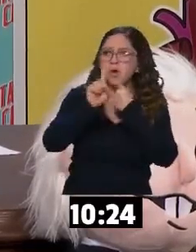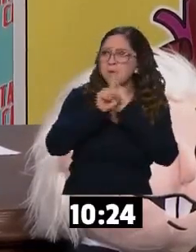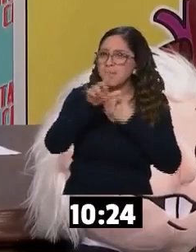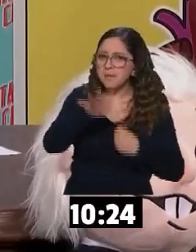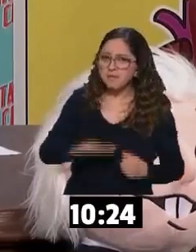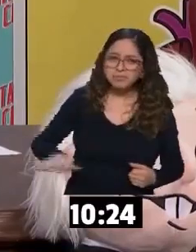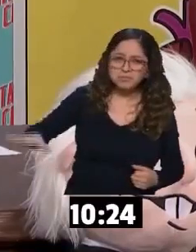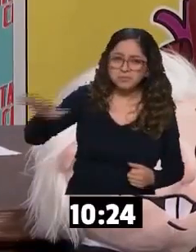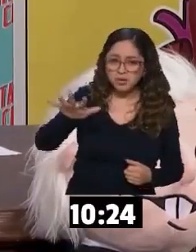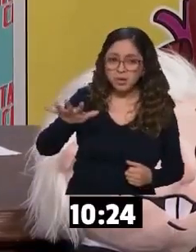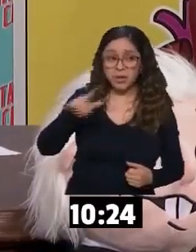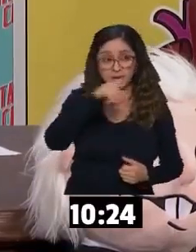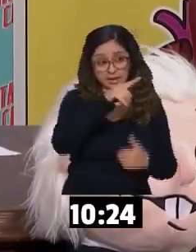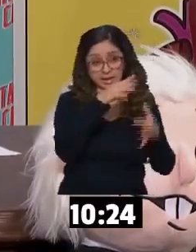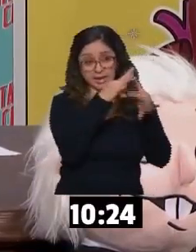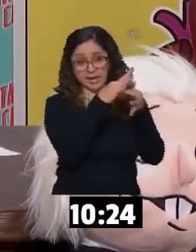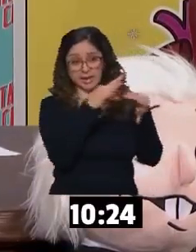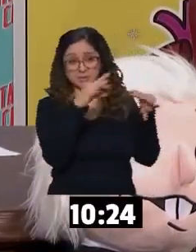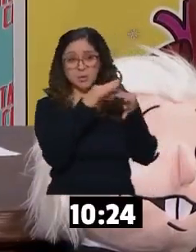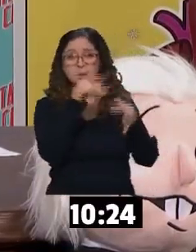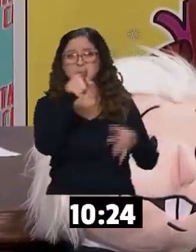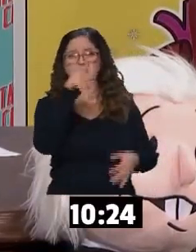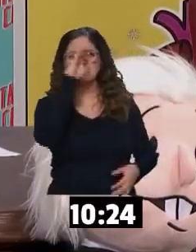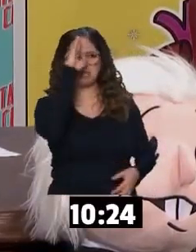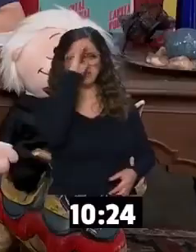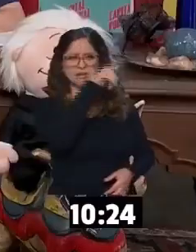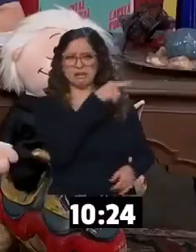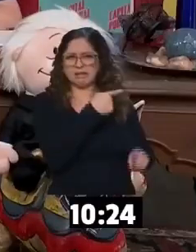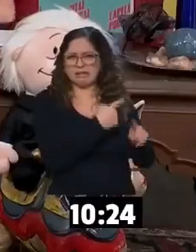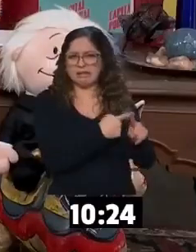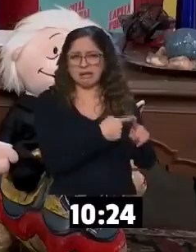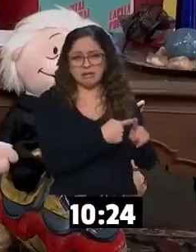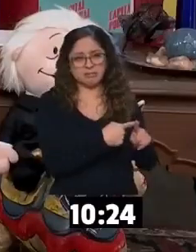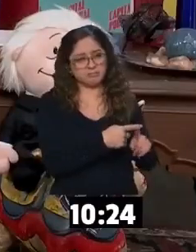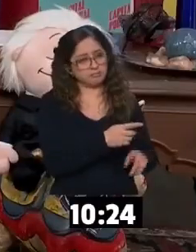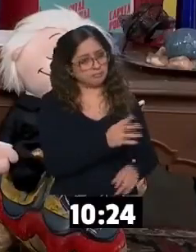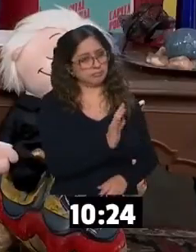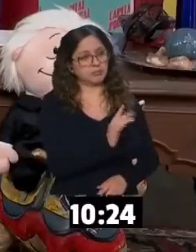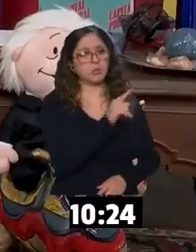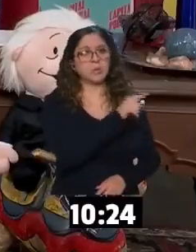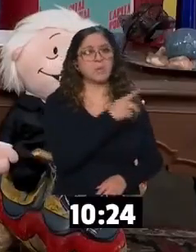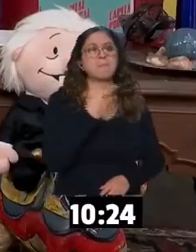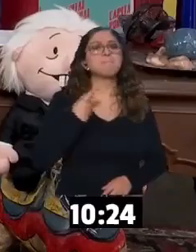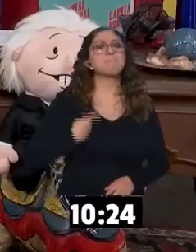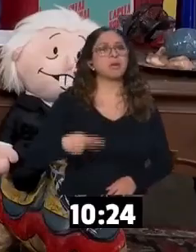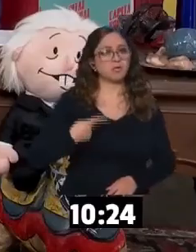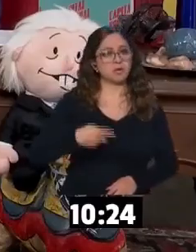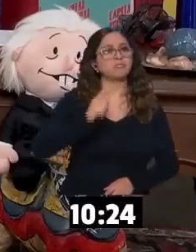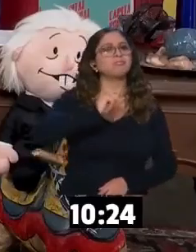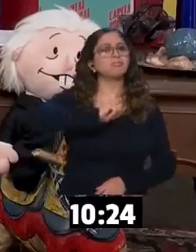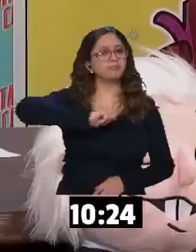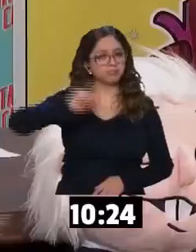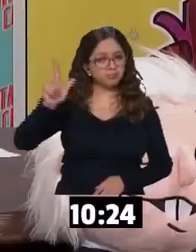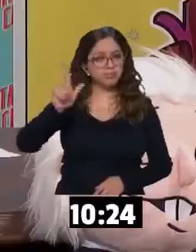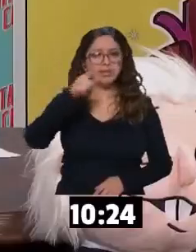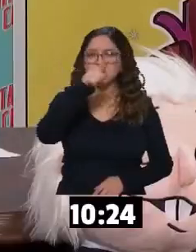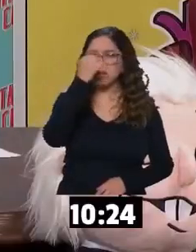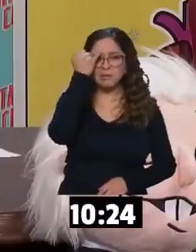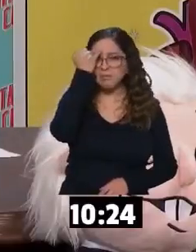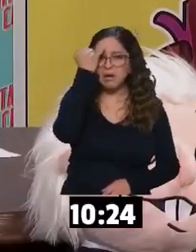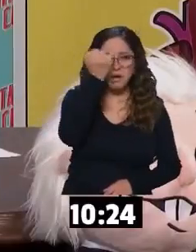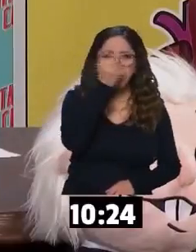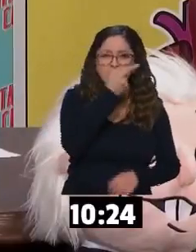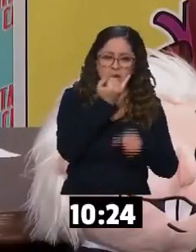cualquiera. Y No, además, nada más no, alfombra roja y caravana. Como exacto, porque imagínense hablar de todo el proceso